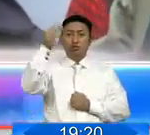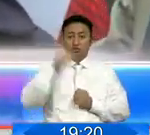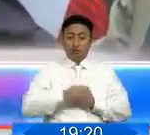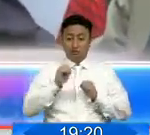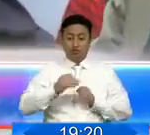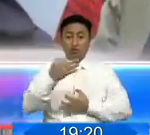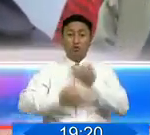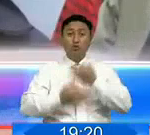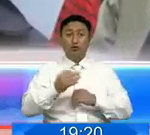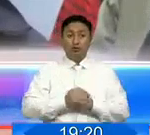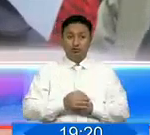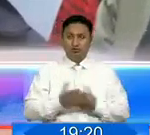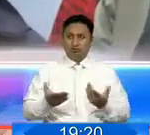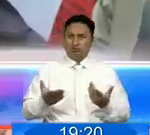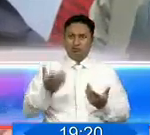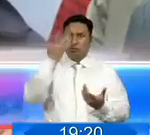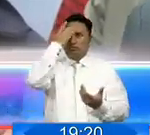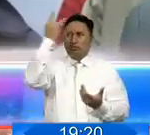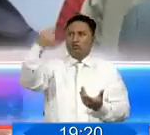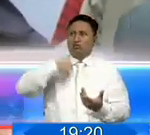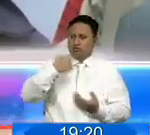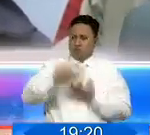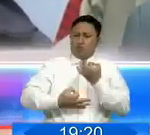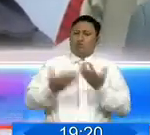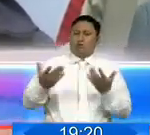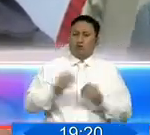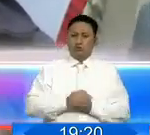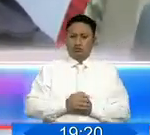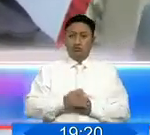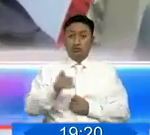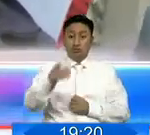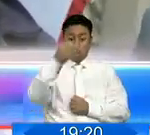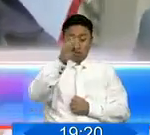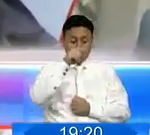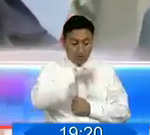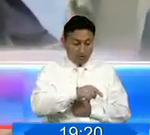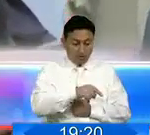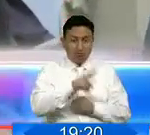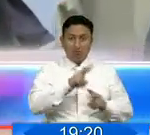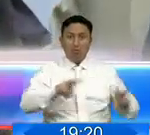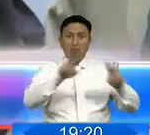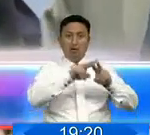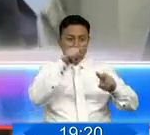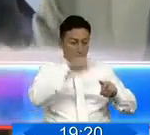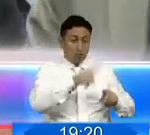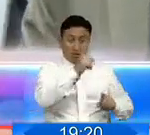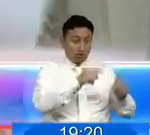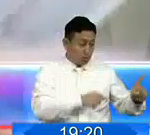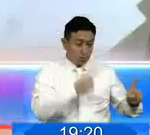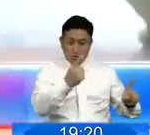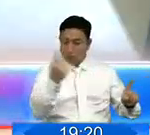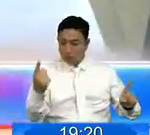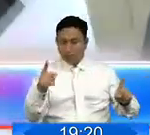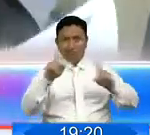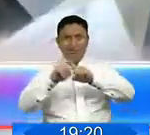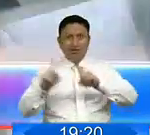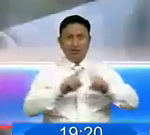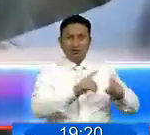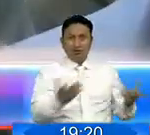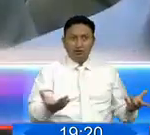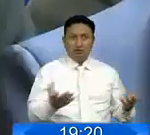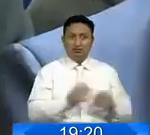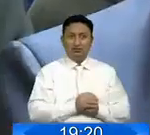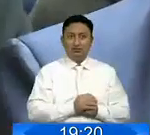coactiva. ¿Cómo así una coactiva? Porque en un documento está un rublo, en otro documento está otro rublo y en otro documento está otro rublo.